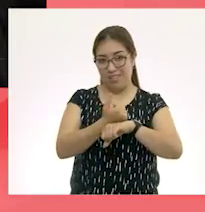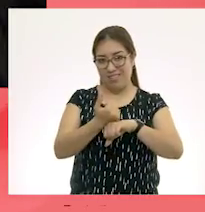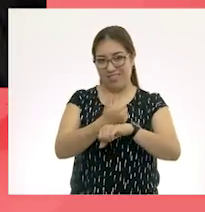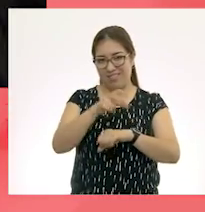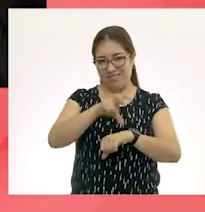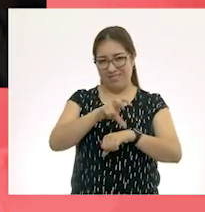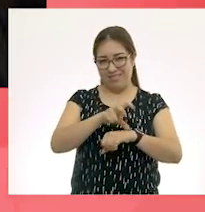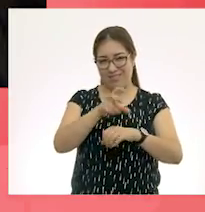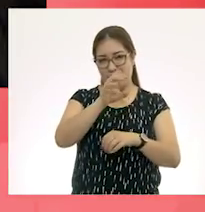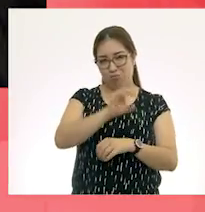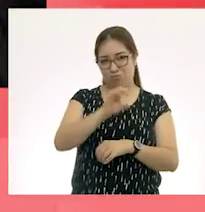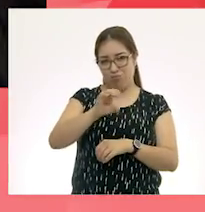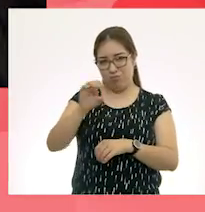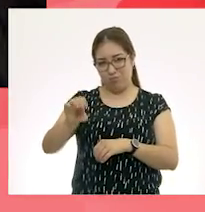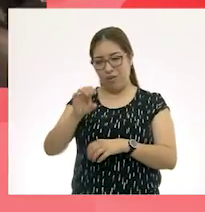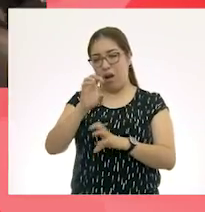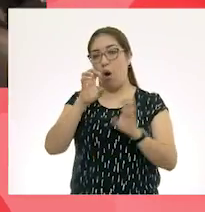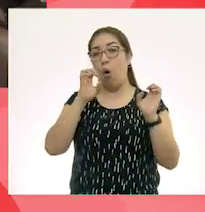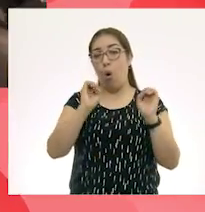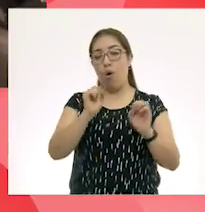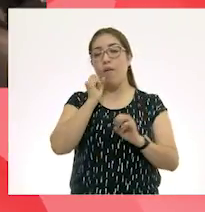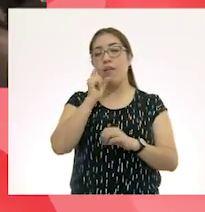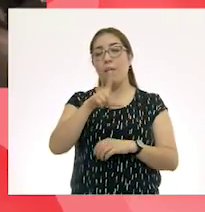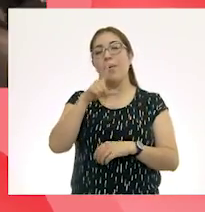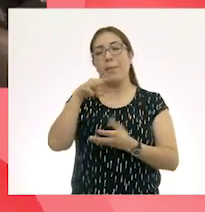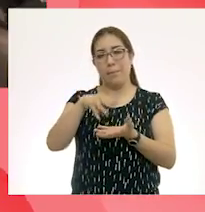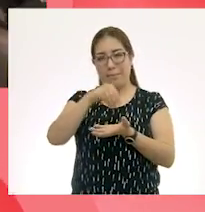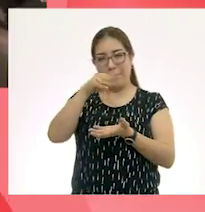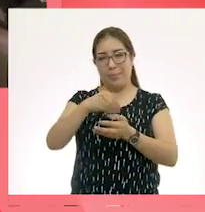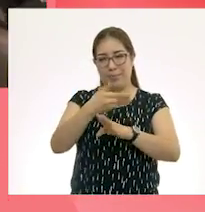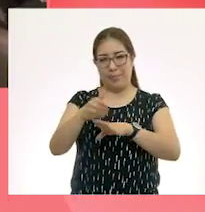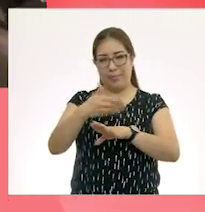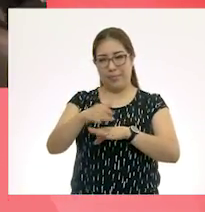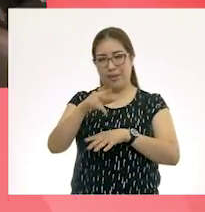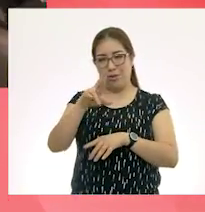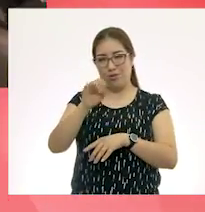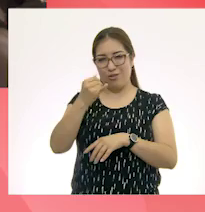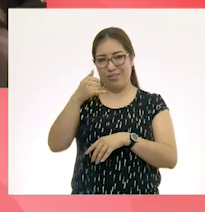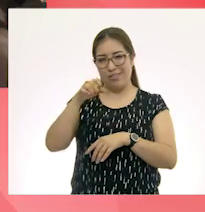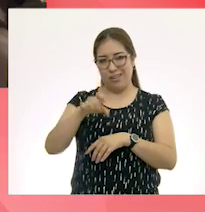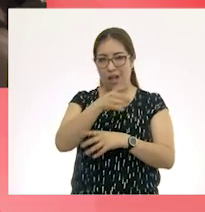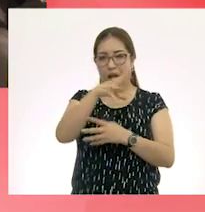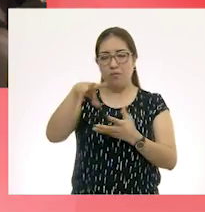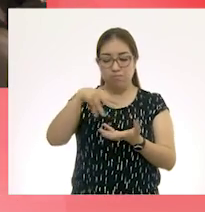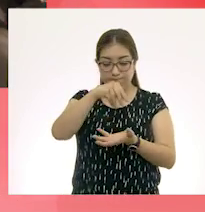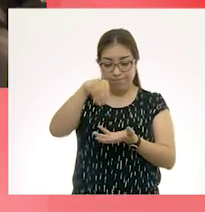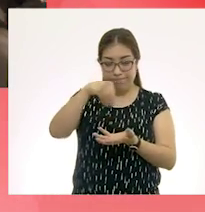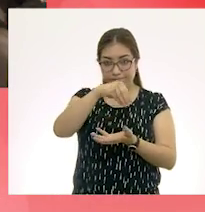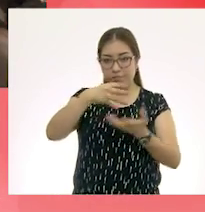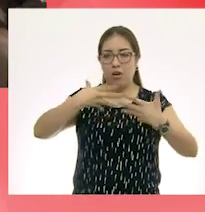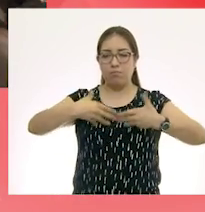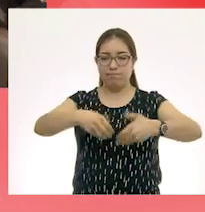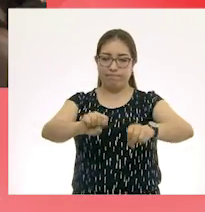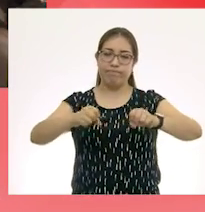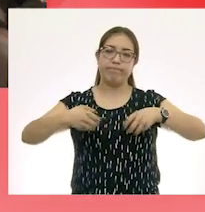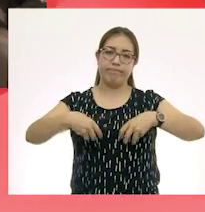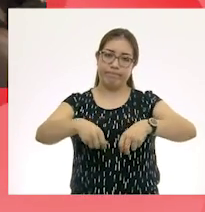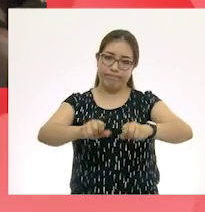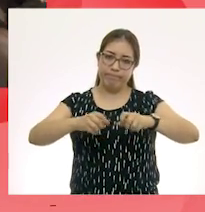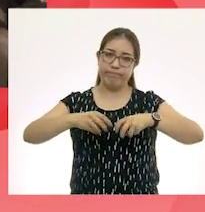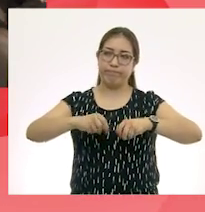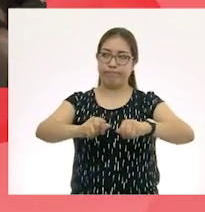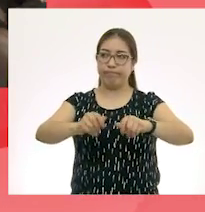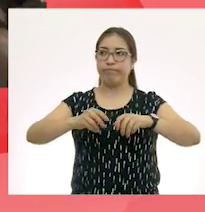Sí. canela. Sí, Y se le va agregando el royal ajá, conforme uno los va haciendo. cuando se van. Se amasa la masita, que se es va uno revolviendo. ocupando.